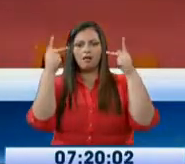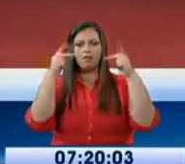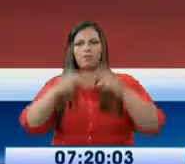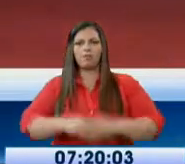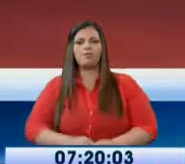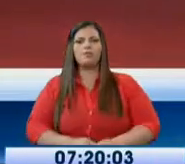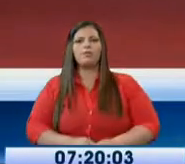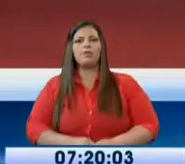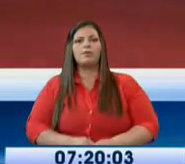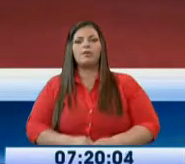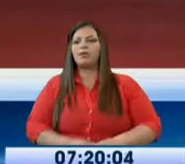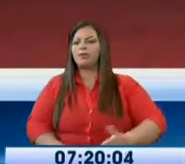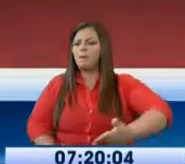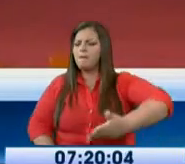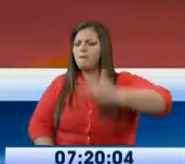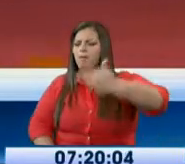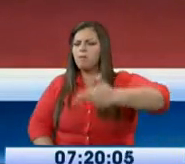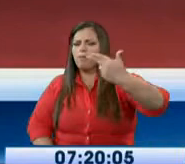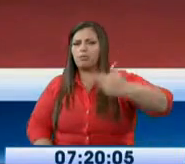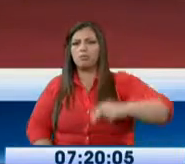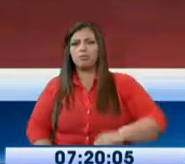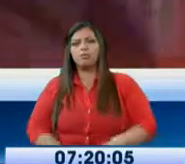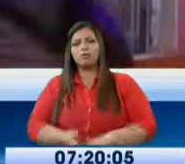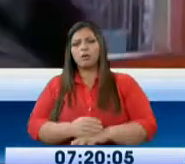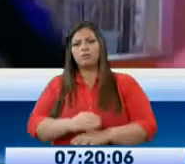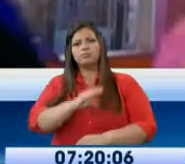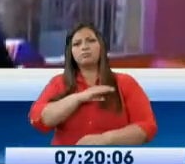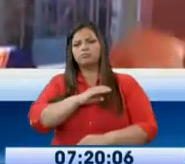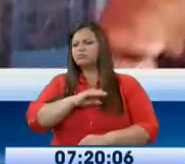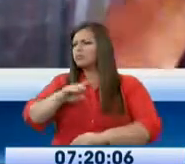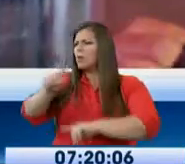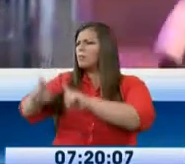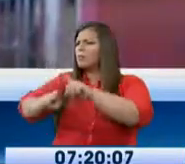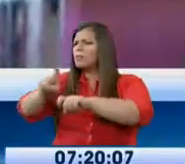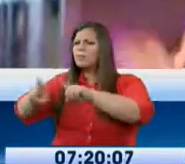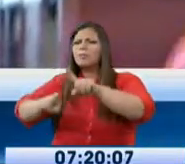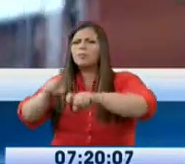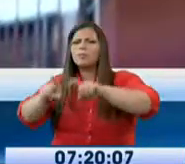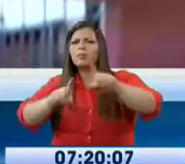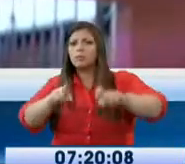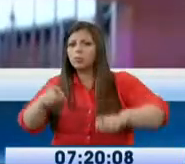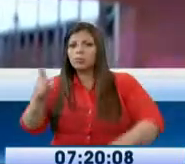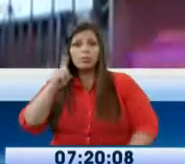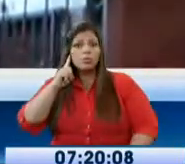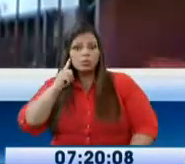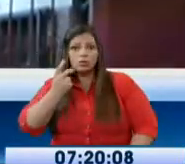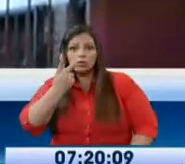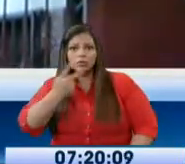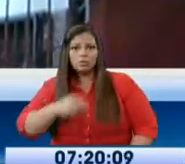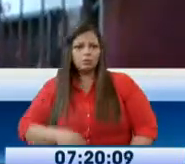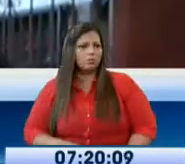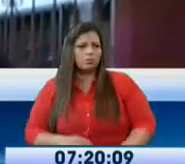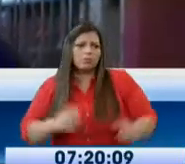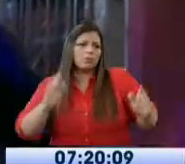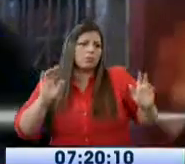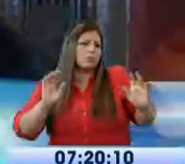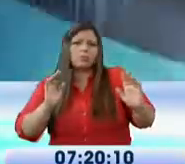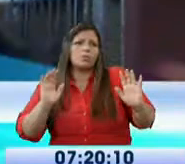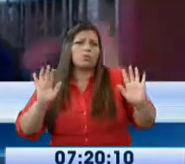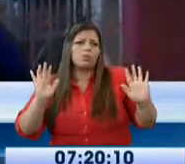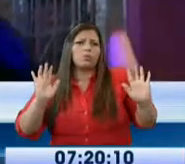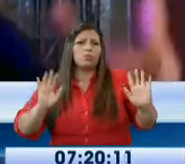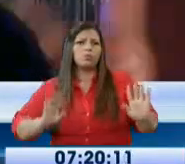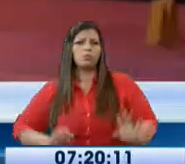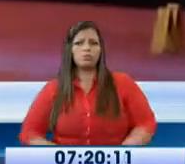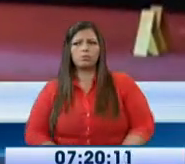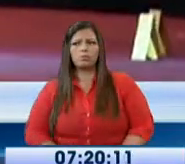pero nadie vio ni escuchó nada. Nos vino y nos preguntó, ¿ustedes escucharon balas? No. Y dije,